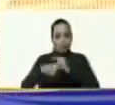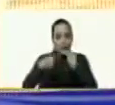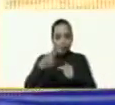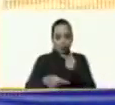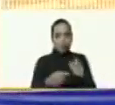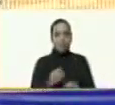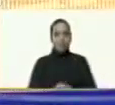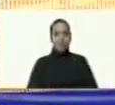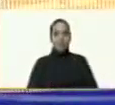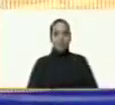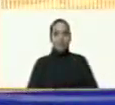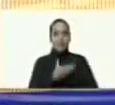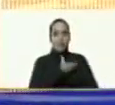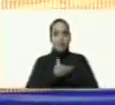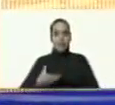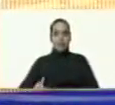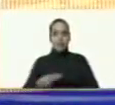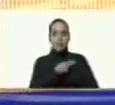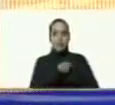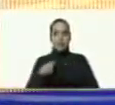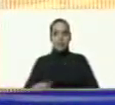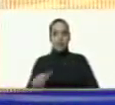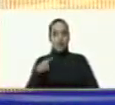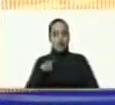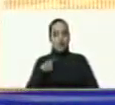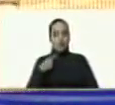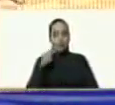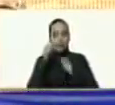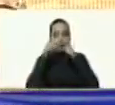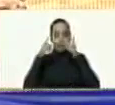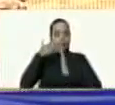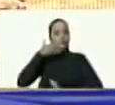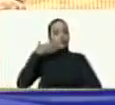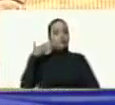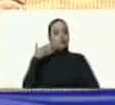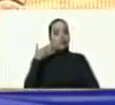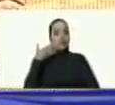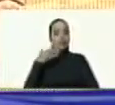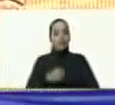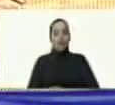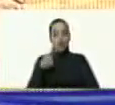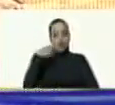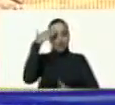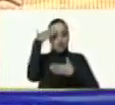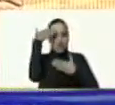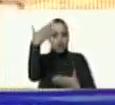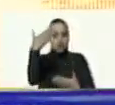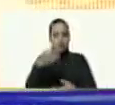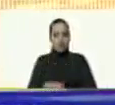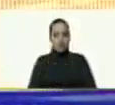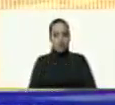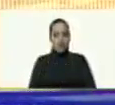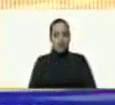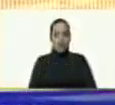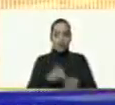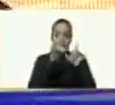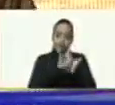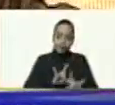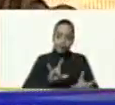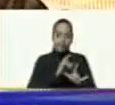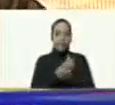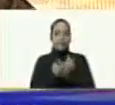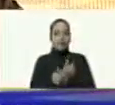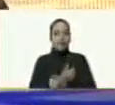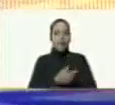Jinping. Es un gran líder, lo admiro y lo quiero mucho, y desde aquí le envío mi saludo de cariño y admiración al presidente